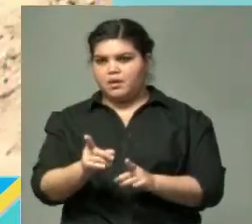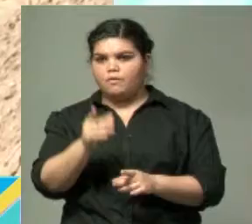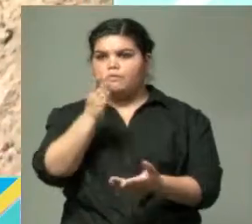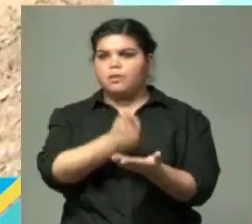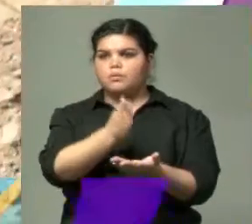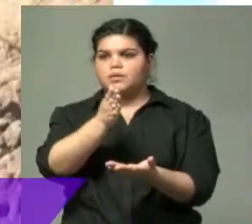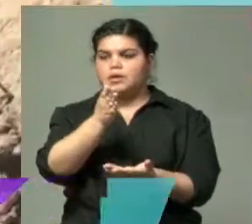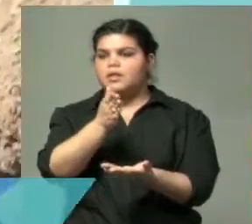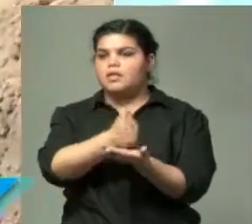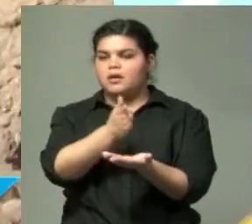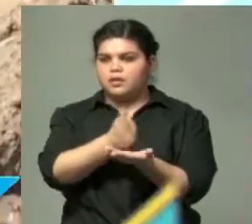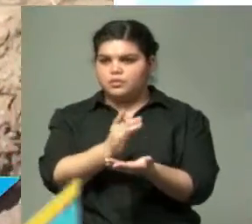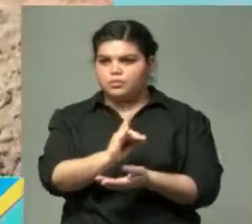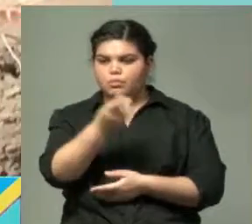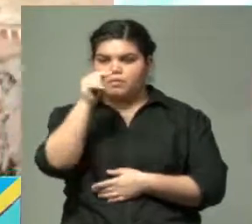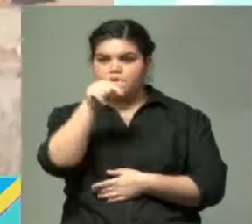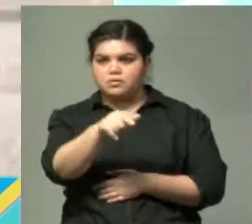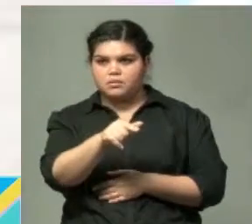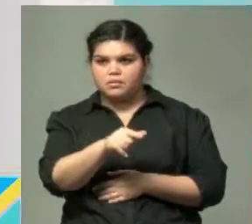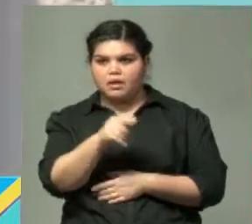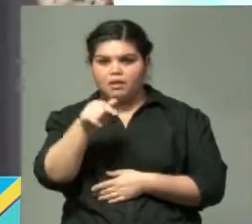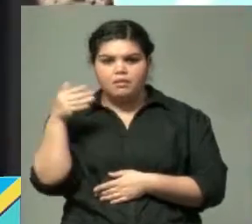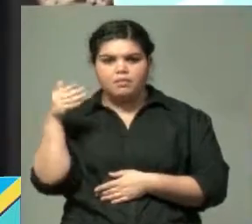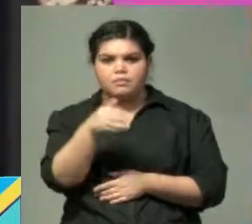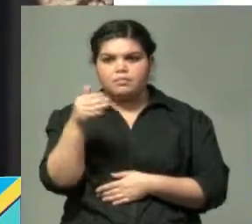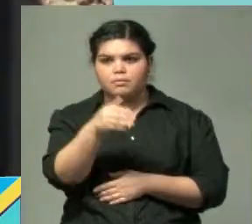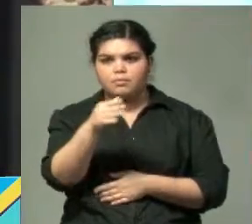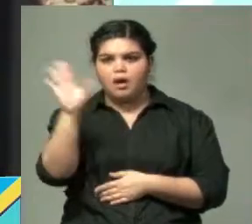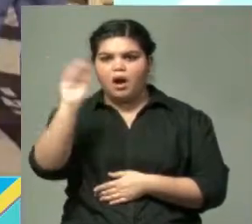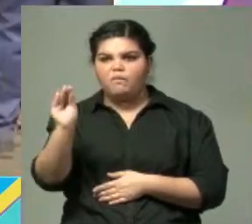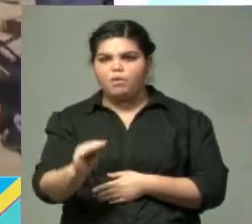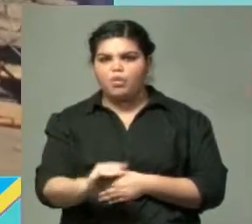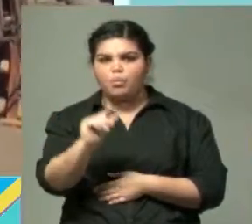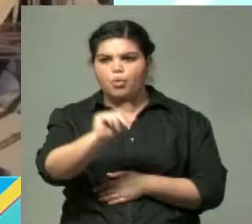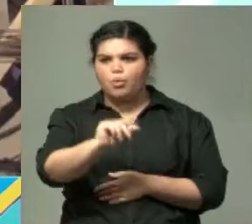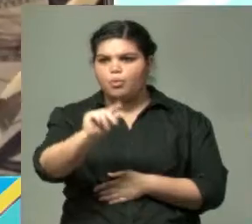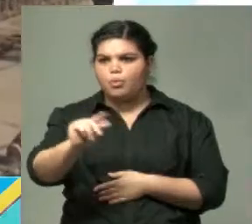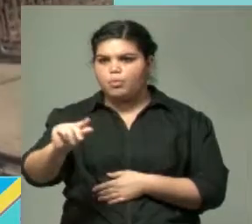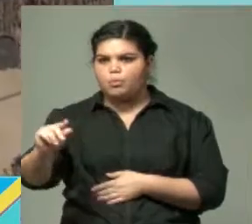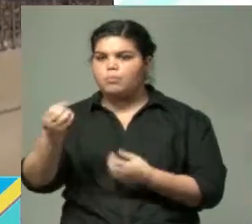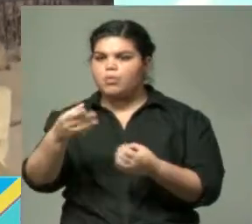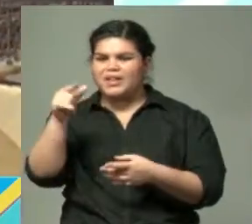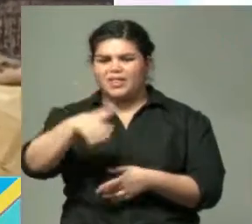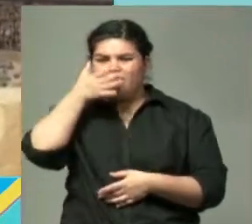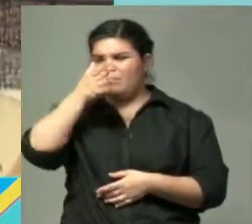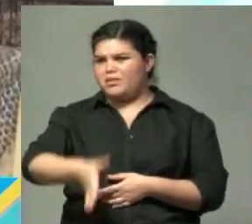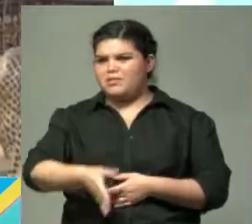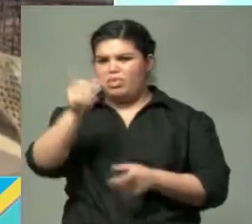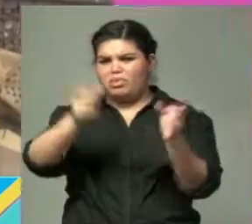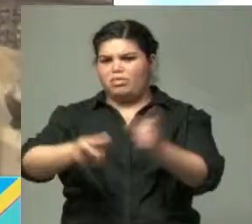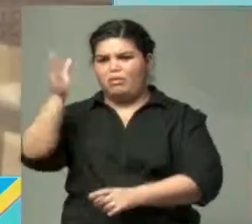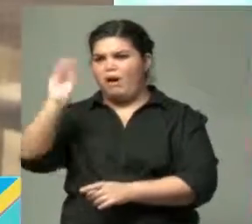Derecho de la universidad y abogados cada vez se requieren menos porque se ha sobrepoblado el mercado. Claro, entonces. eso también.